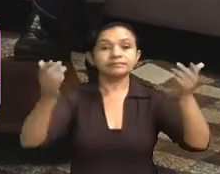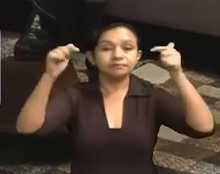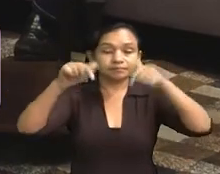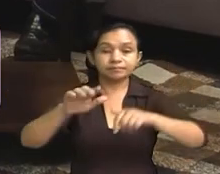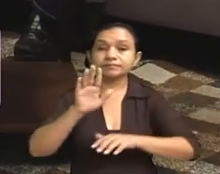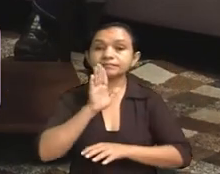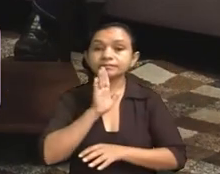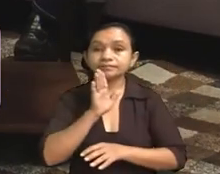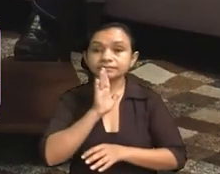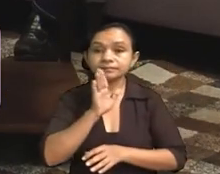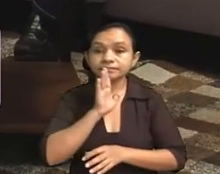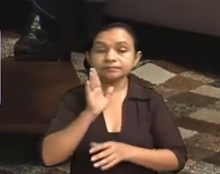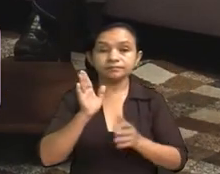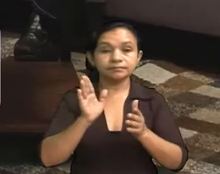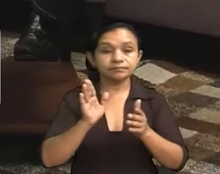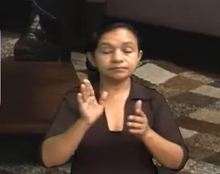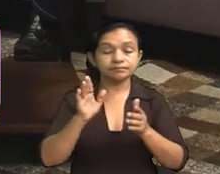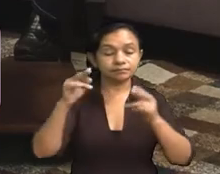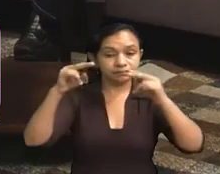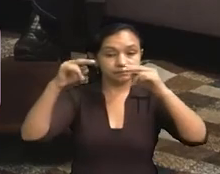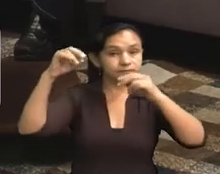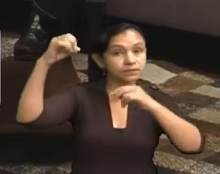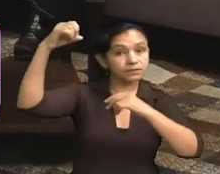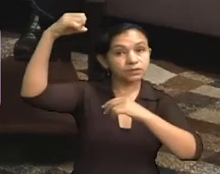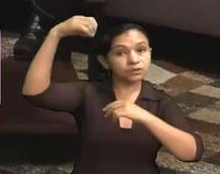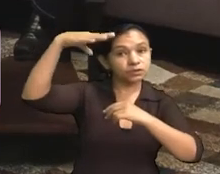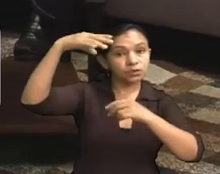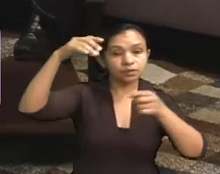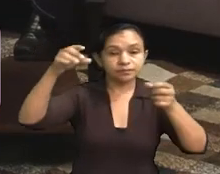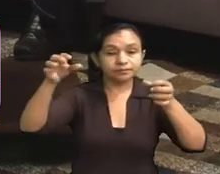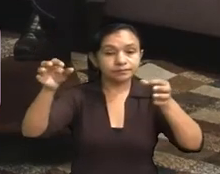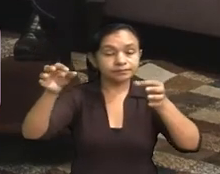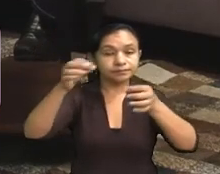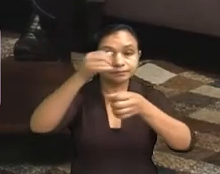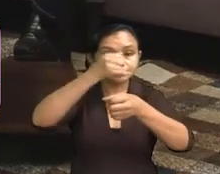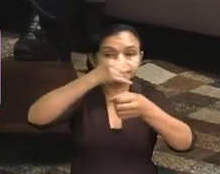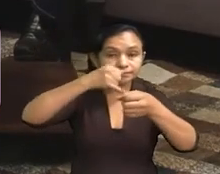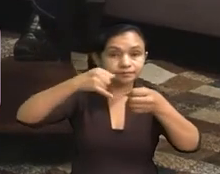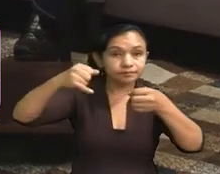hablamos del campo de energía solar en Corn Island,